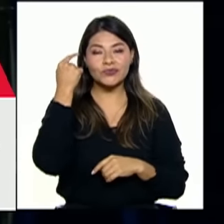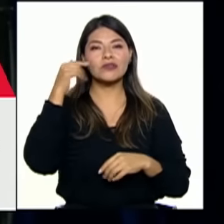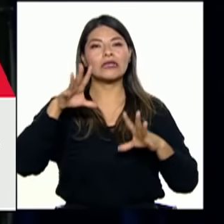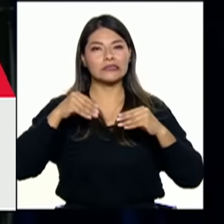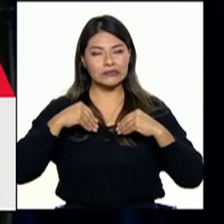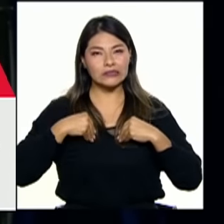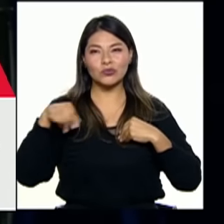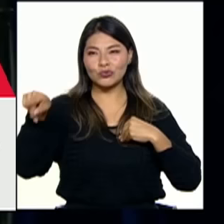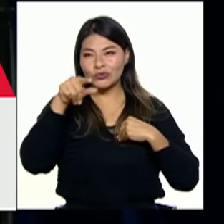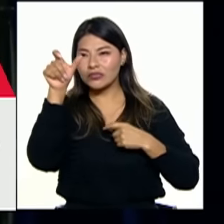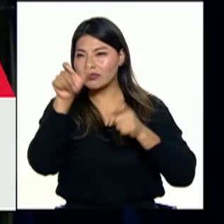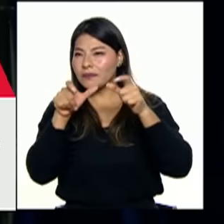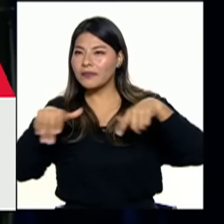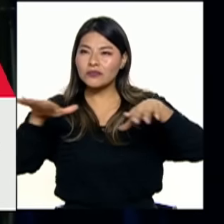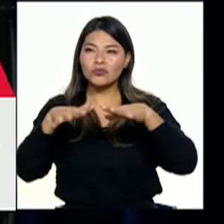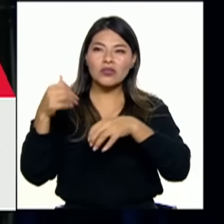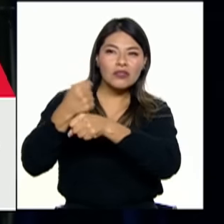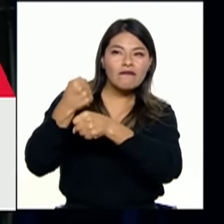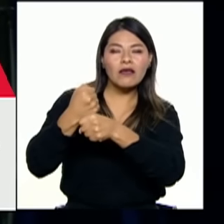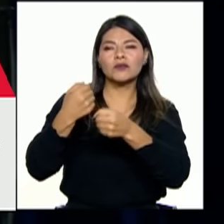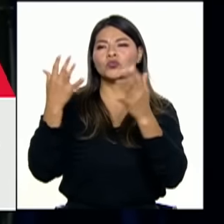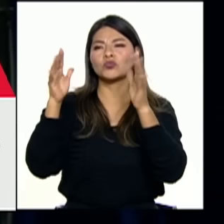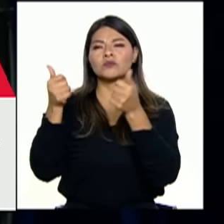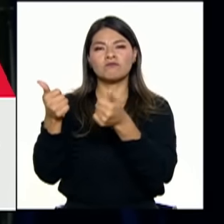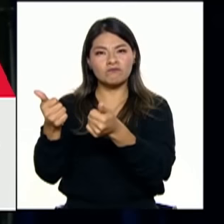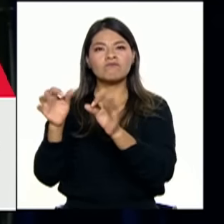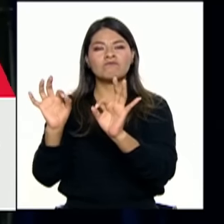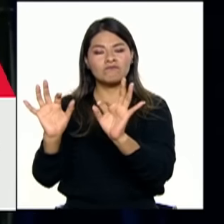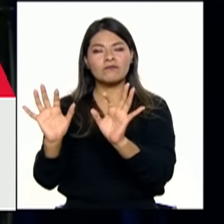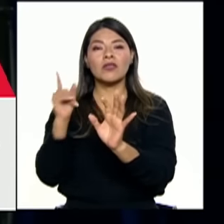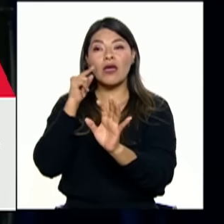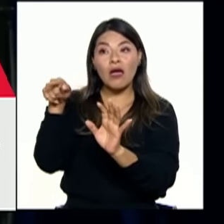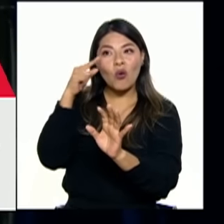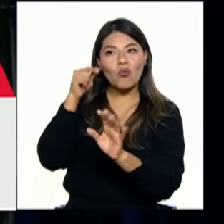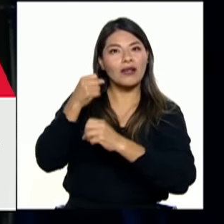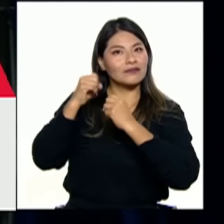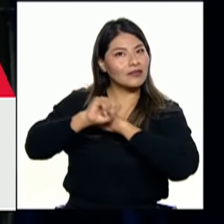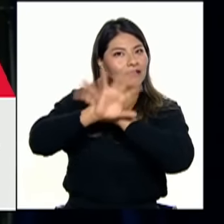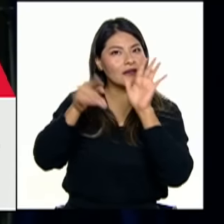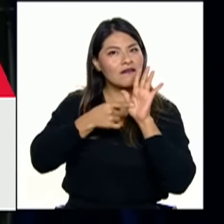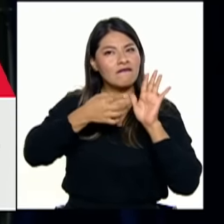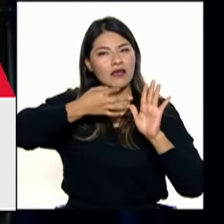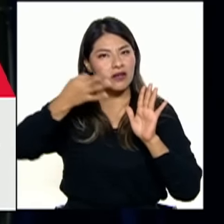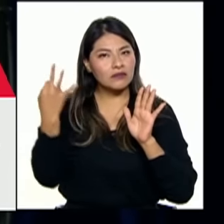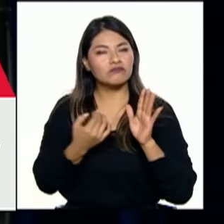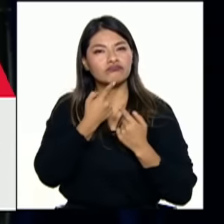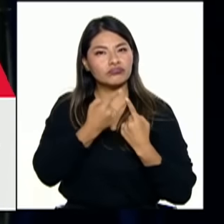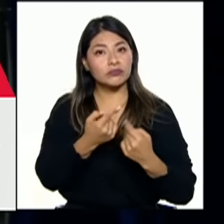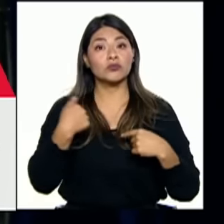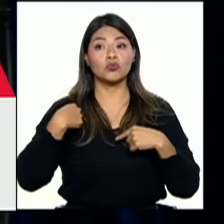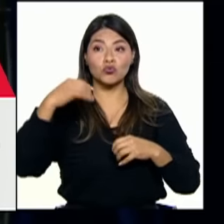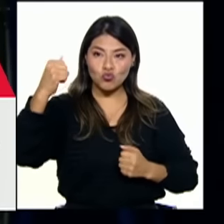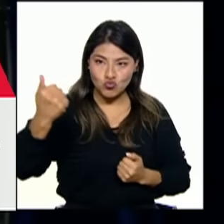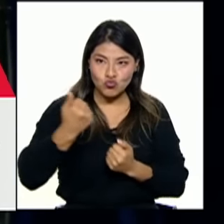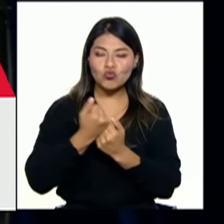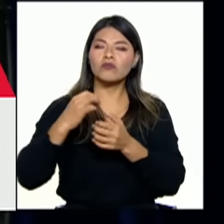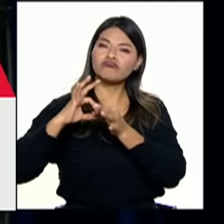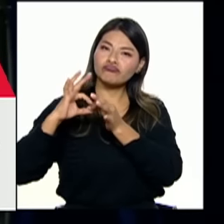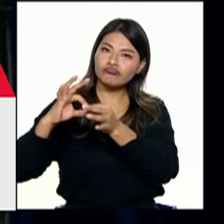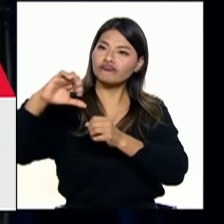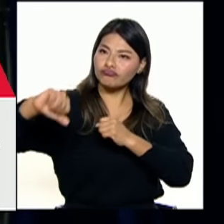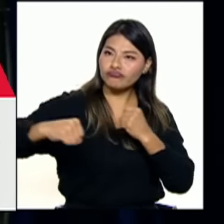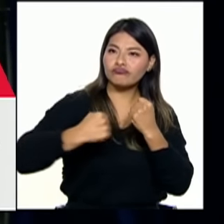y dedicación y les decimos de manera clara y firme: somos aliados en el objetivo